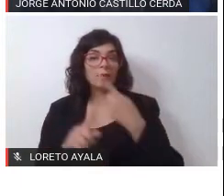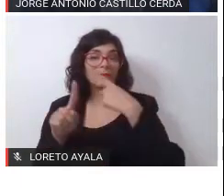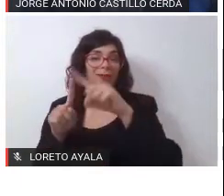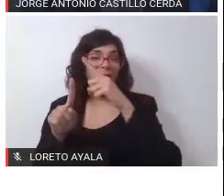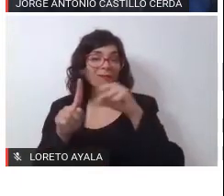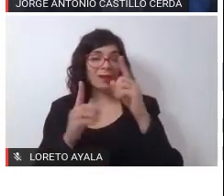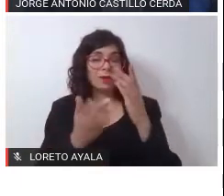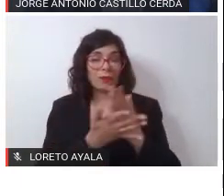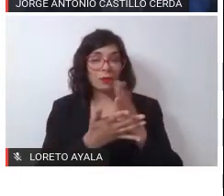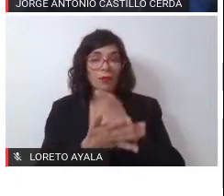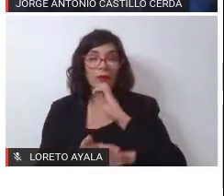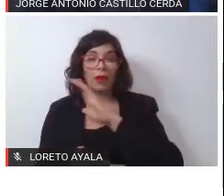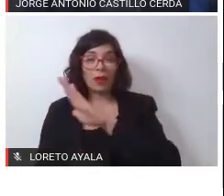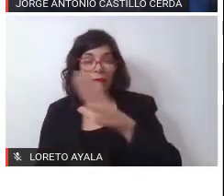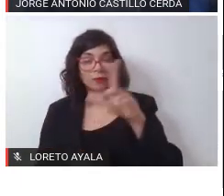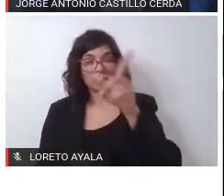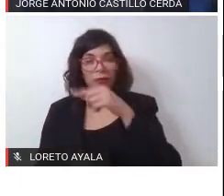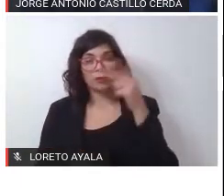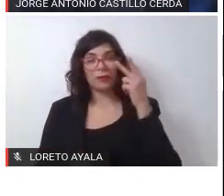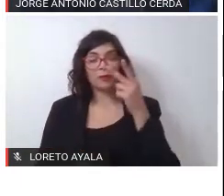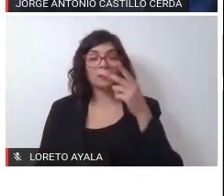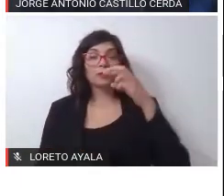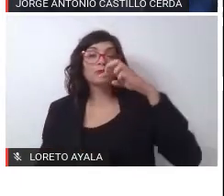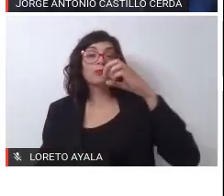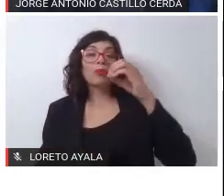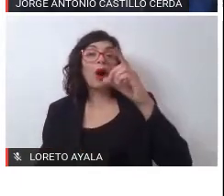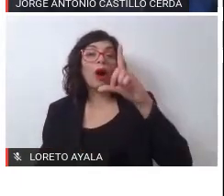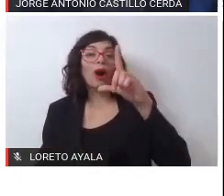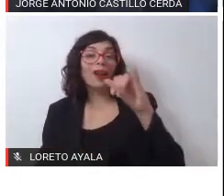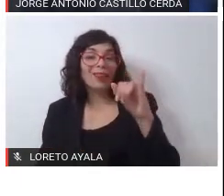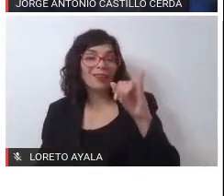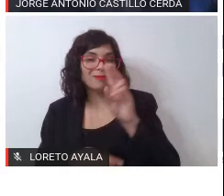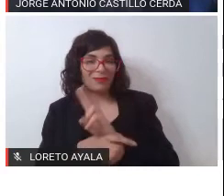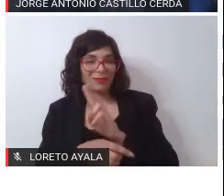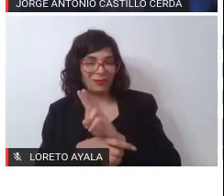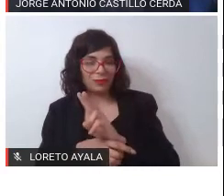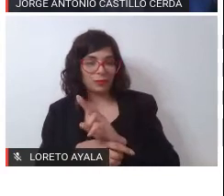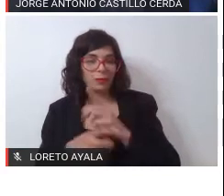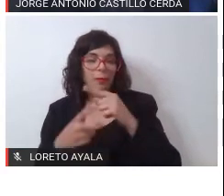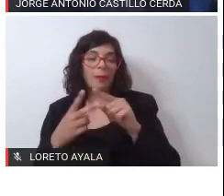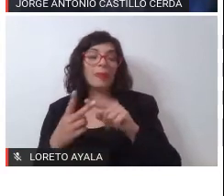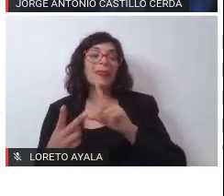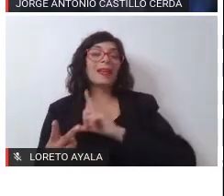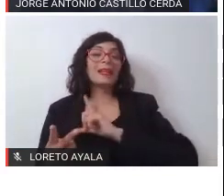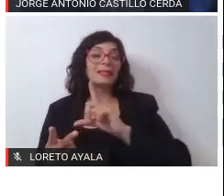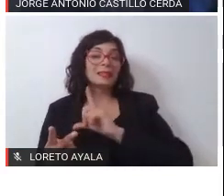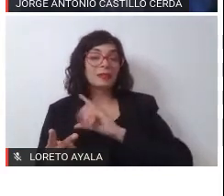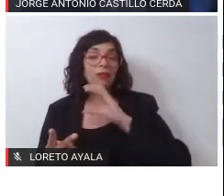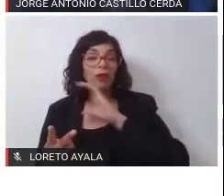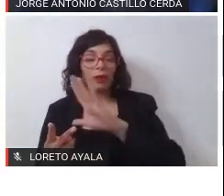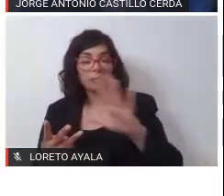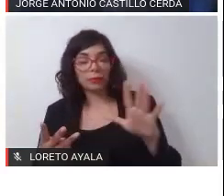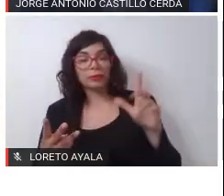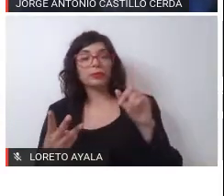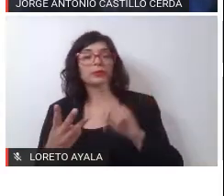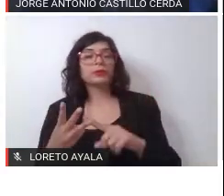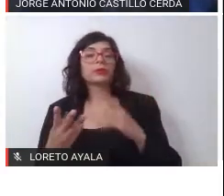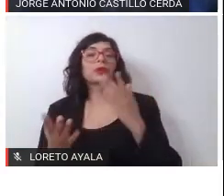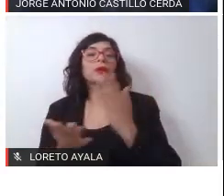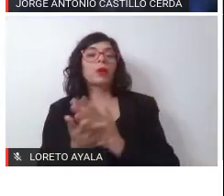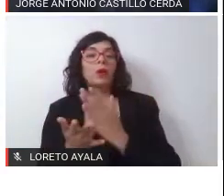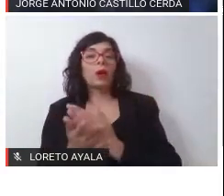rurales, que son los que nosotros llamamos polidocentes, liceos rurales y también establecimientos